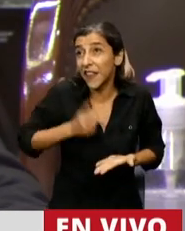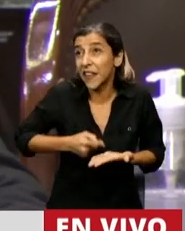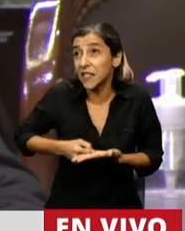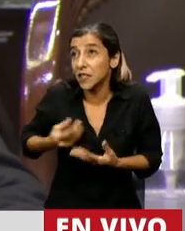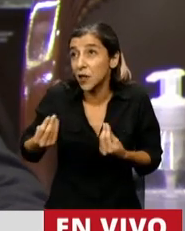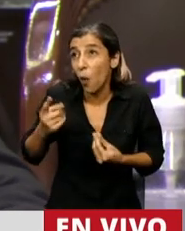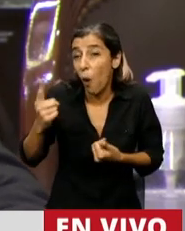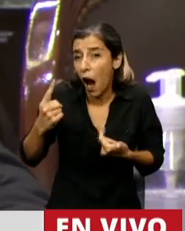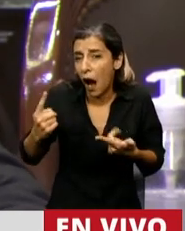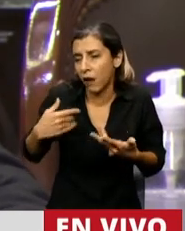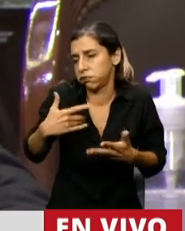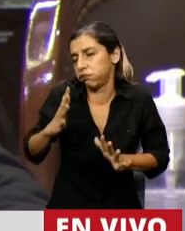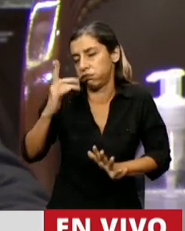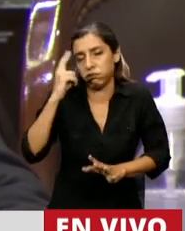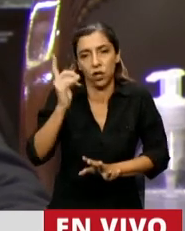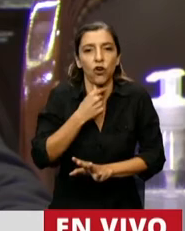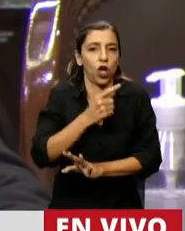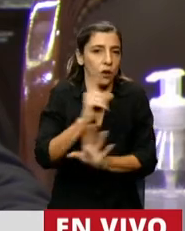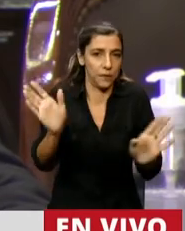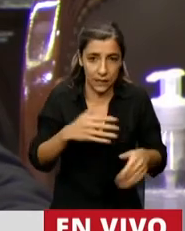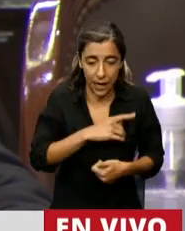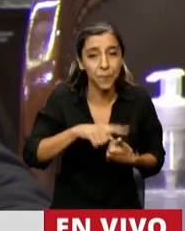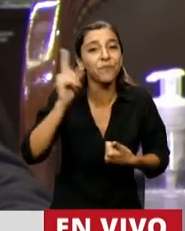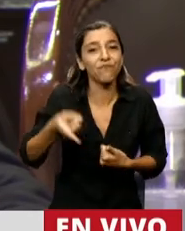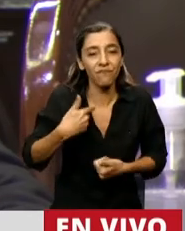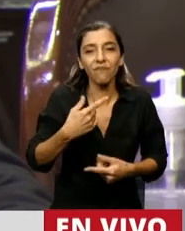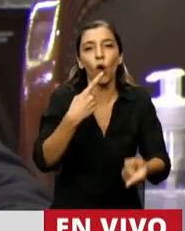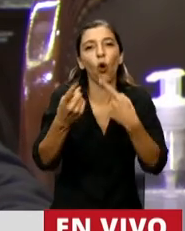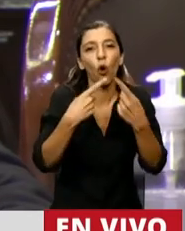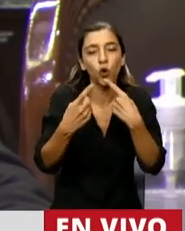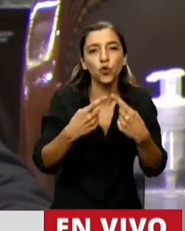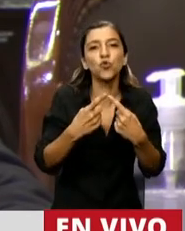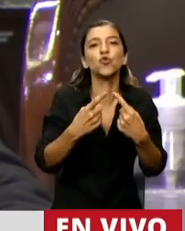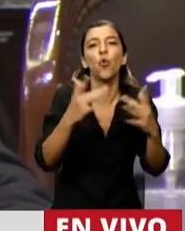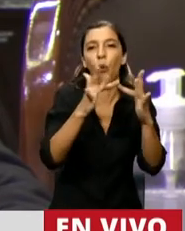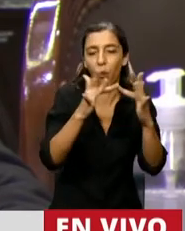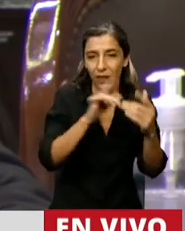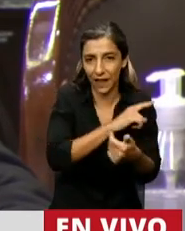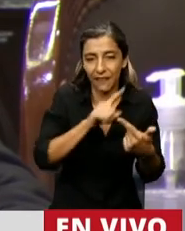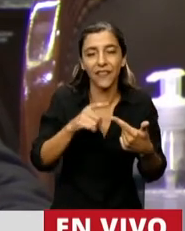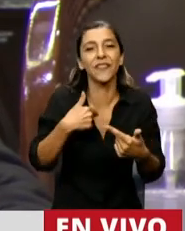pensarlas. Consultorios online, los 1.600 pesos a los 550.000